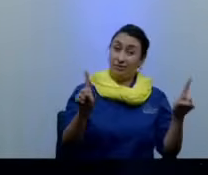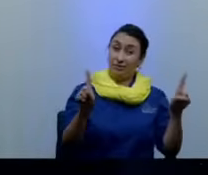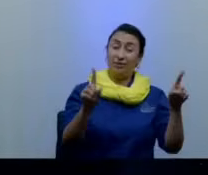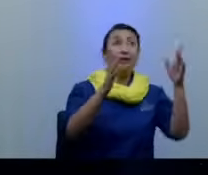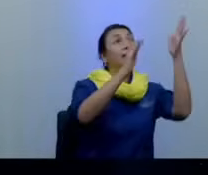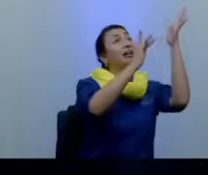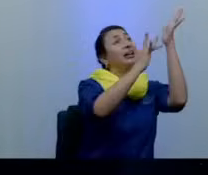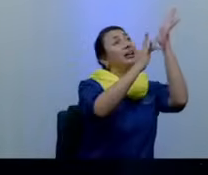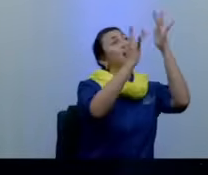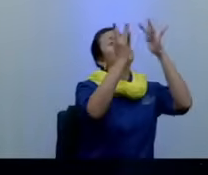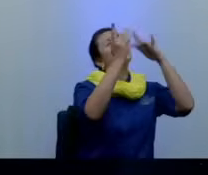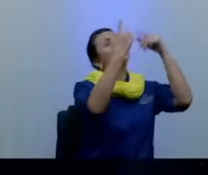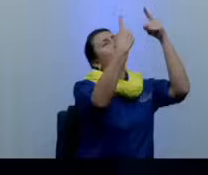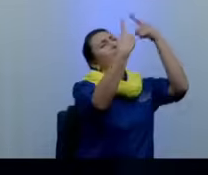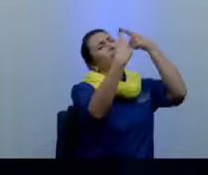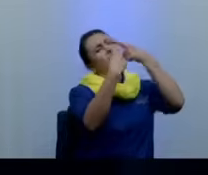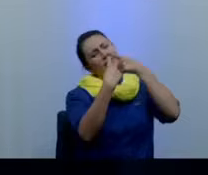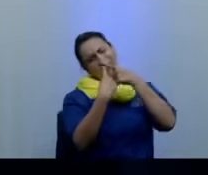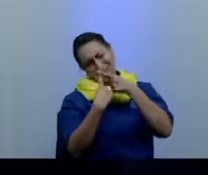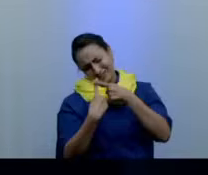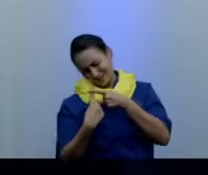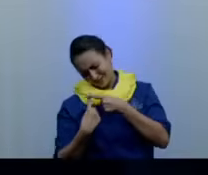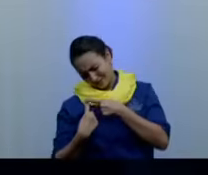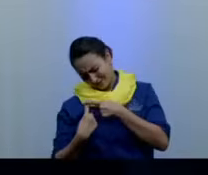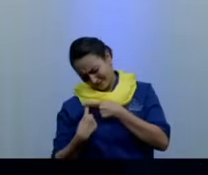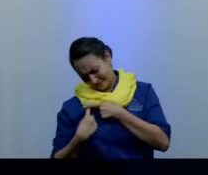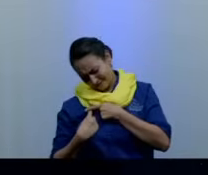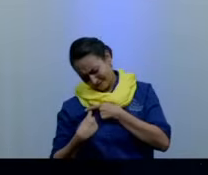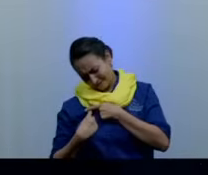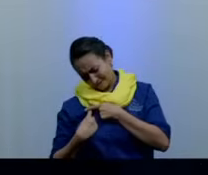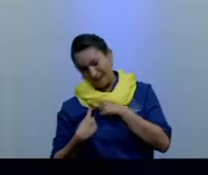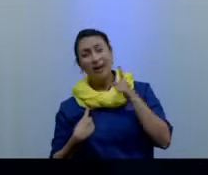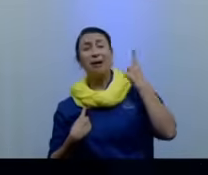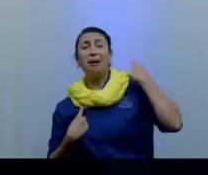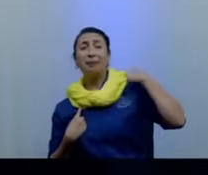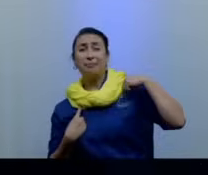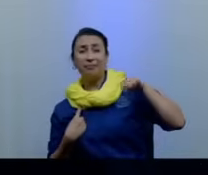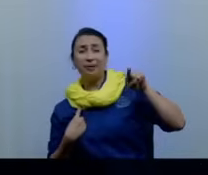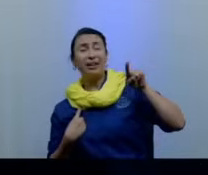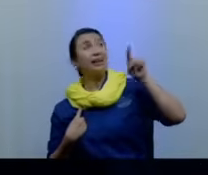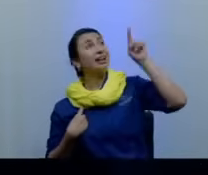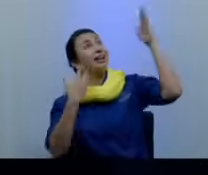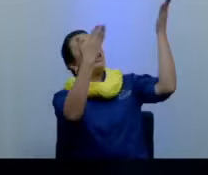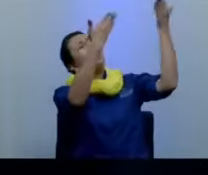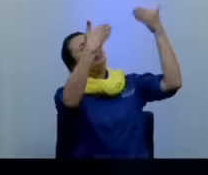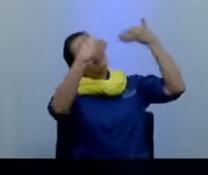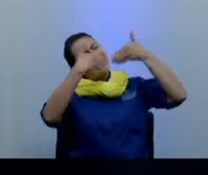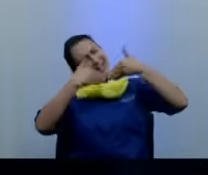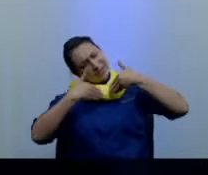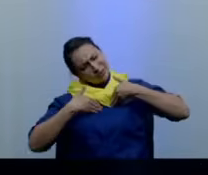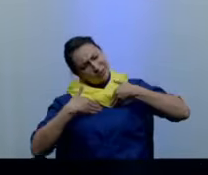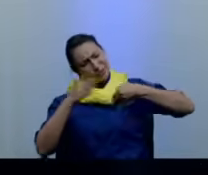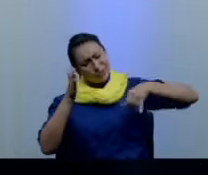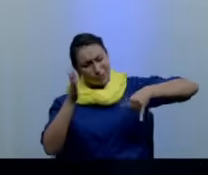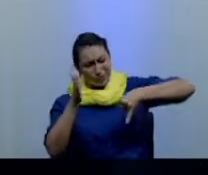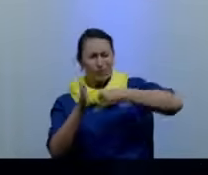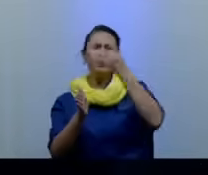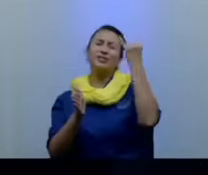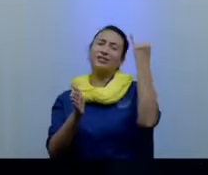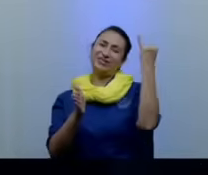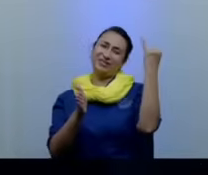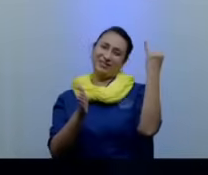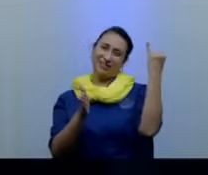nuestros pecados y resucitó para nuestra justificación, entonces